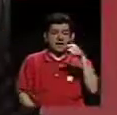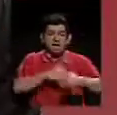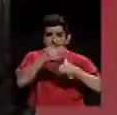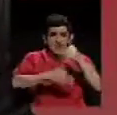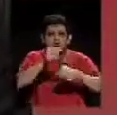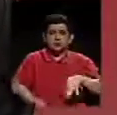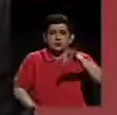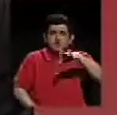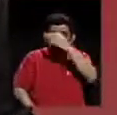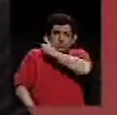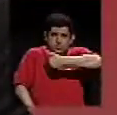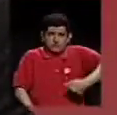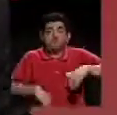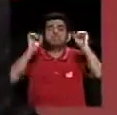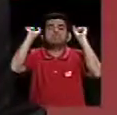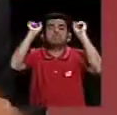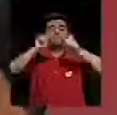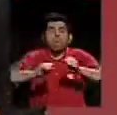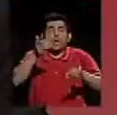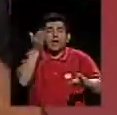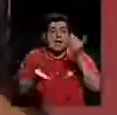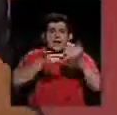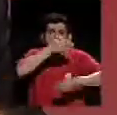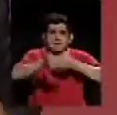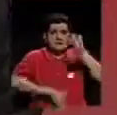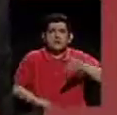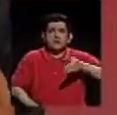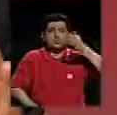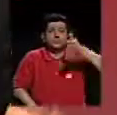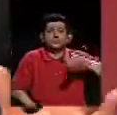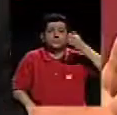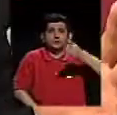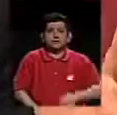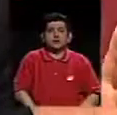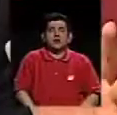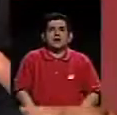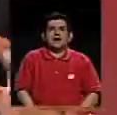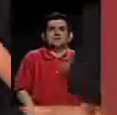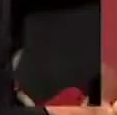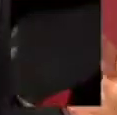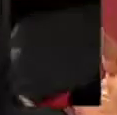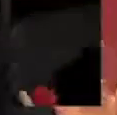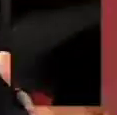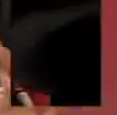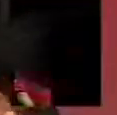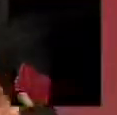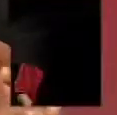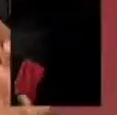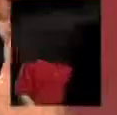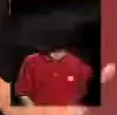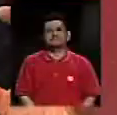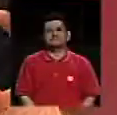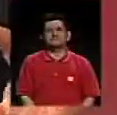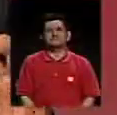de la presidencia podría llevar un proceso de lentitud para ver si las distintas